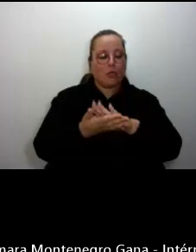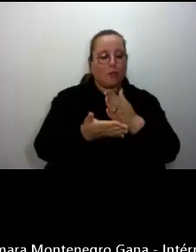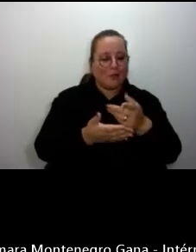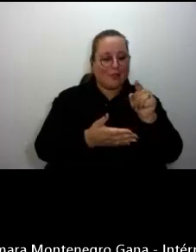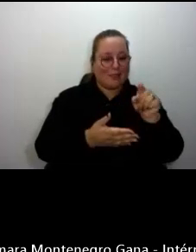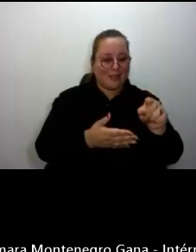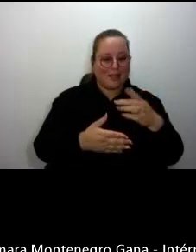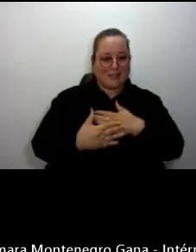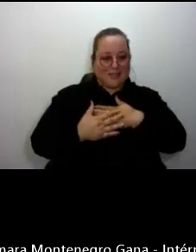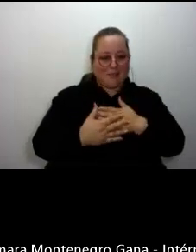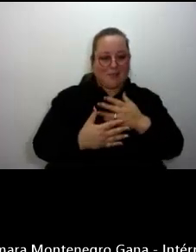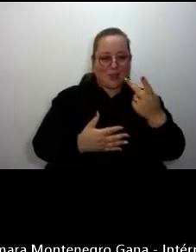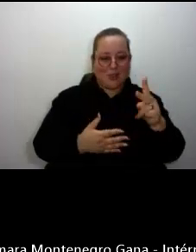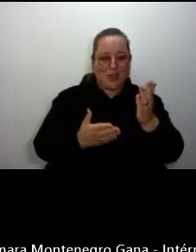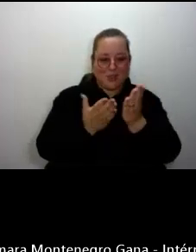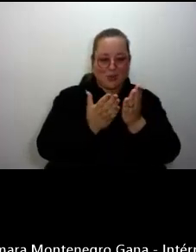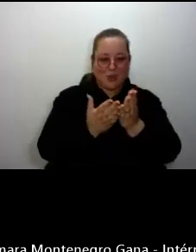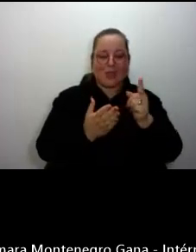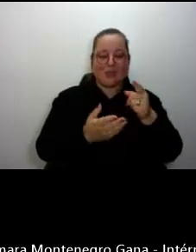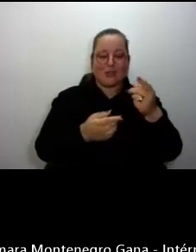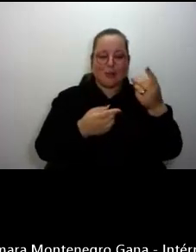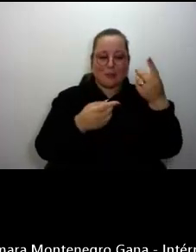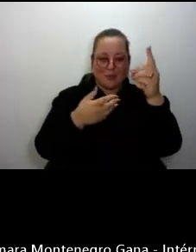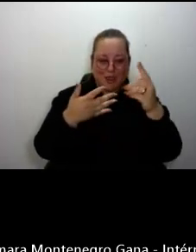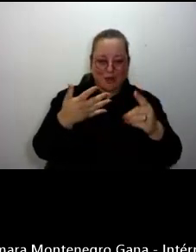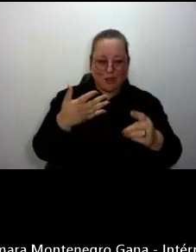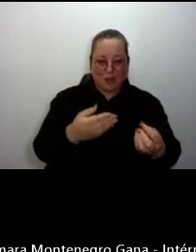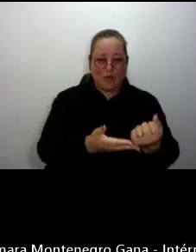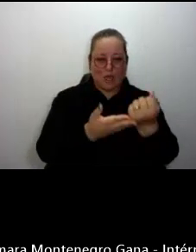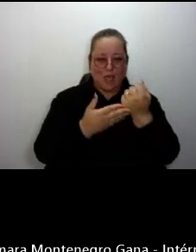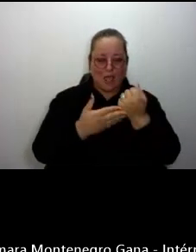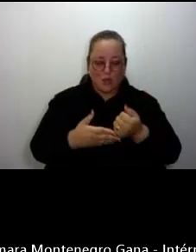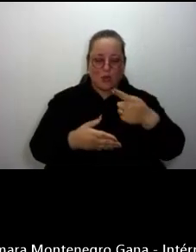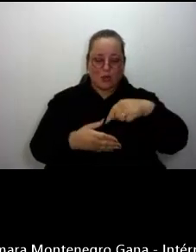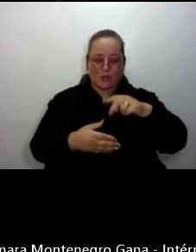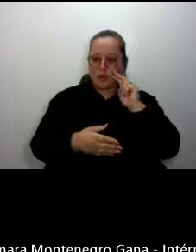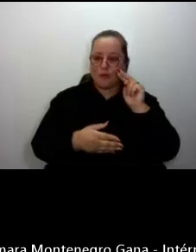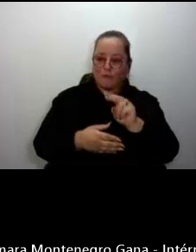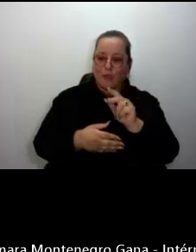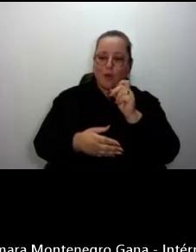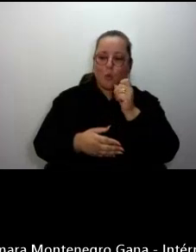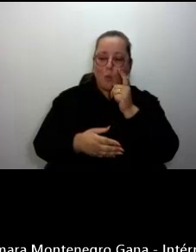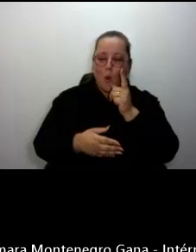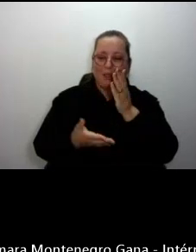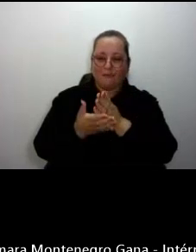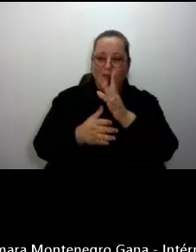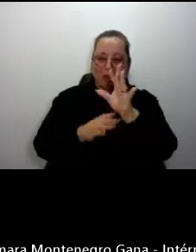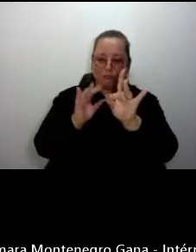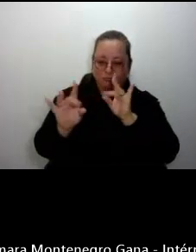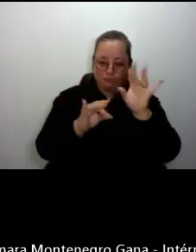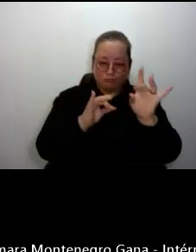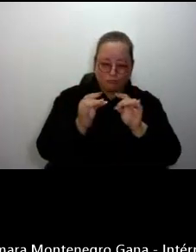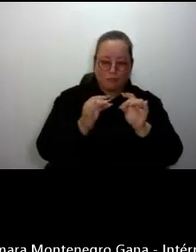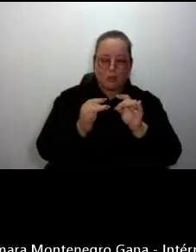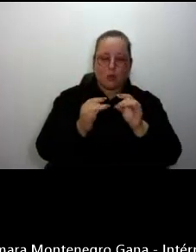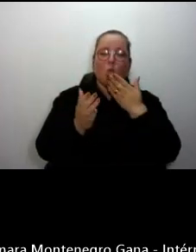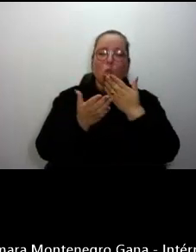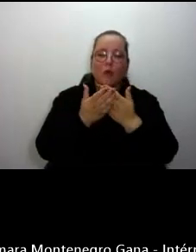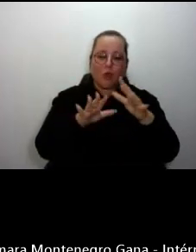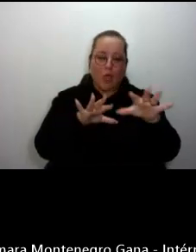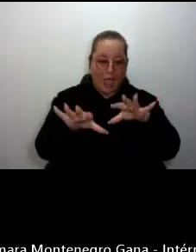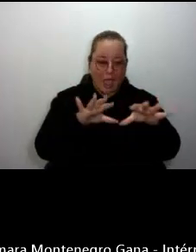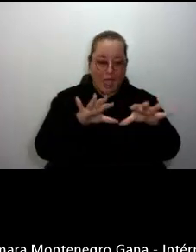permitir finalmente tener un diagnóstico más o menos de cuáles son los recursos, los elementos que debemos considerar, ¿verdad?, al momento de establecer las acciones